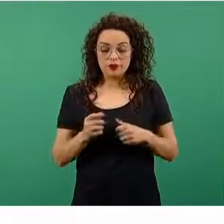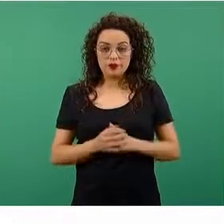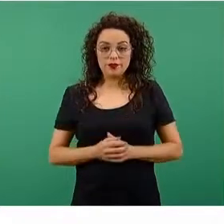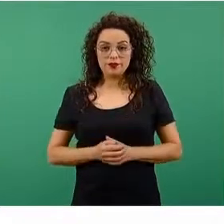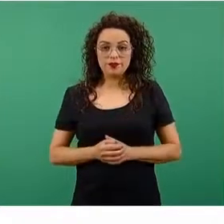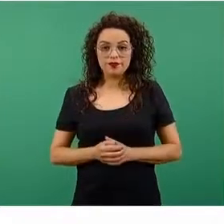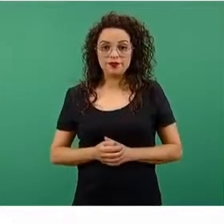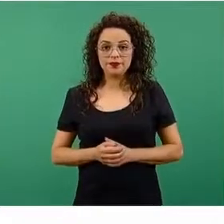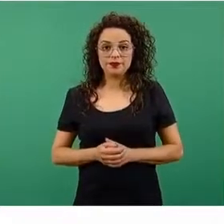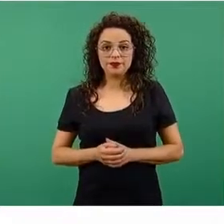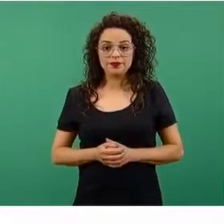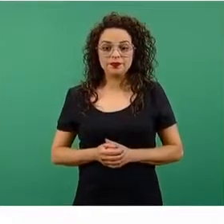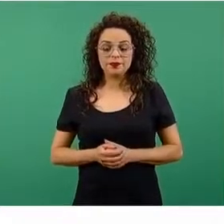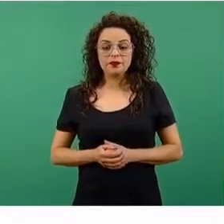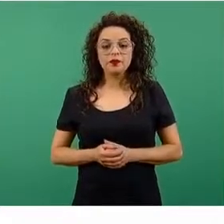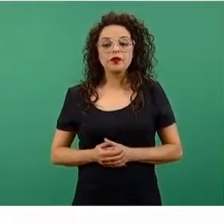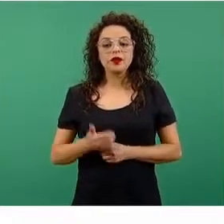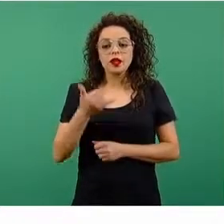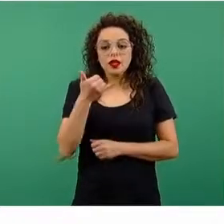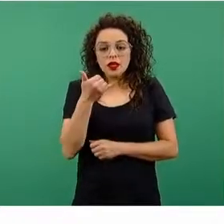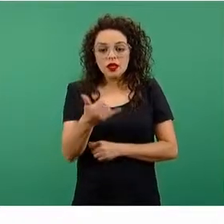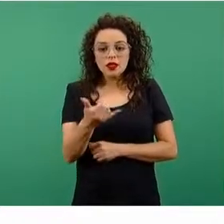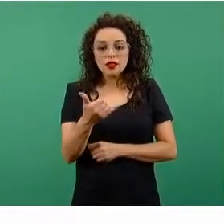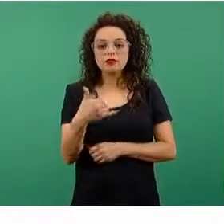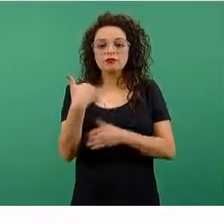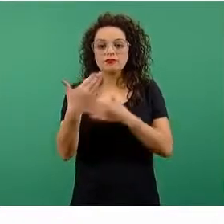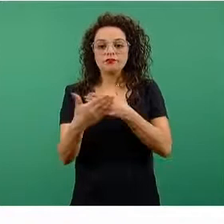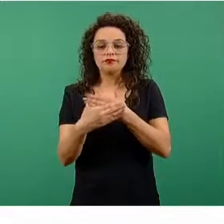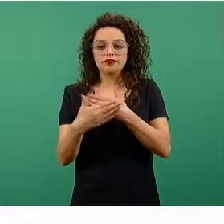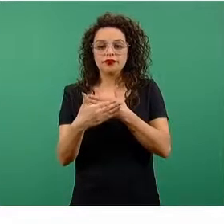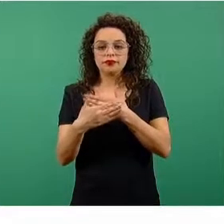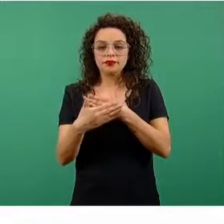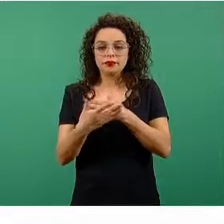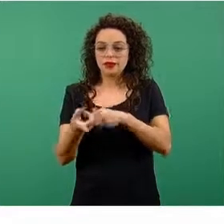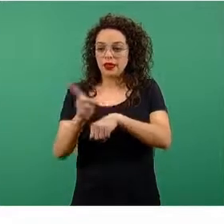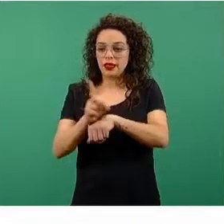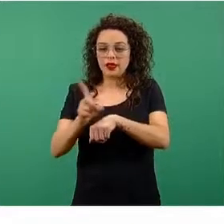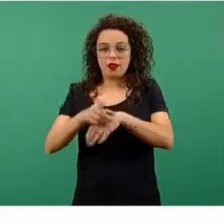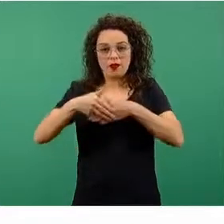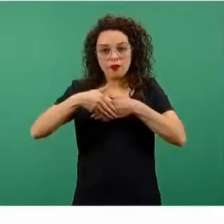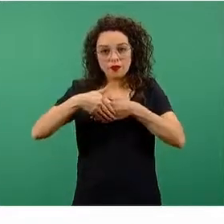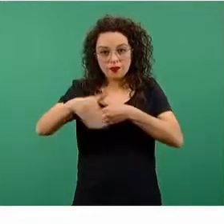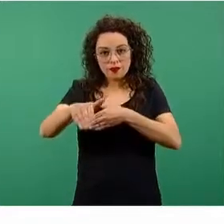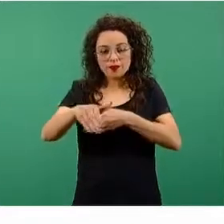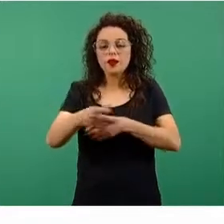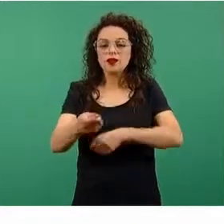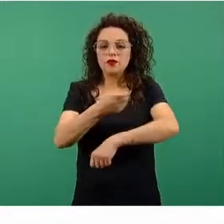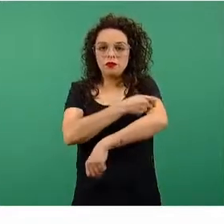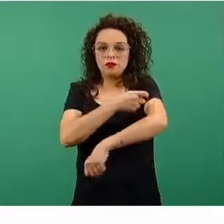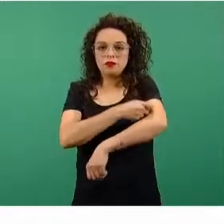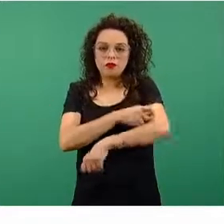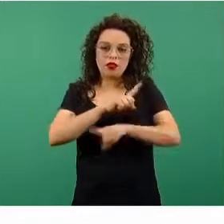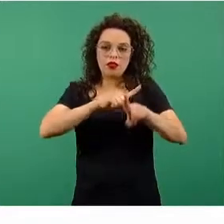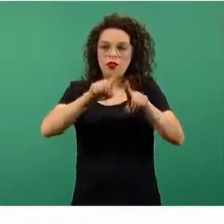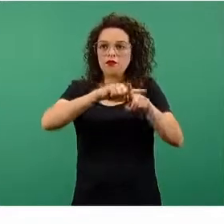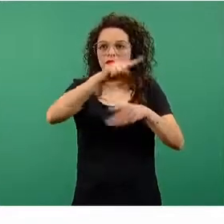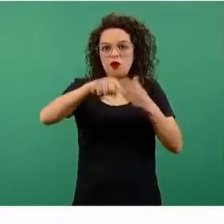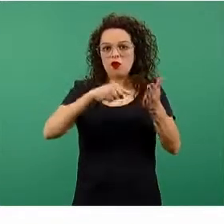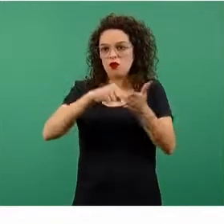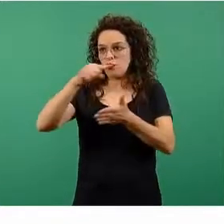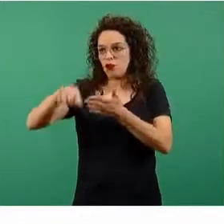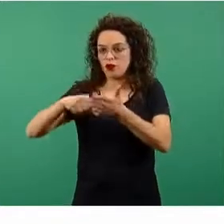y que estaremos poniendo en los siguientes días también en distintos territorios.